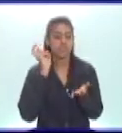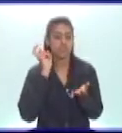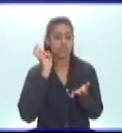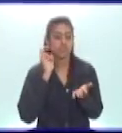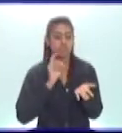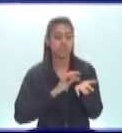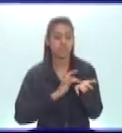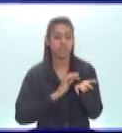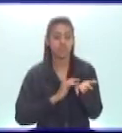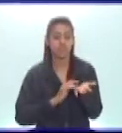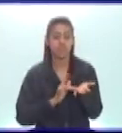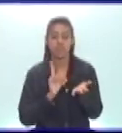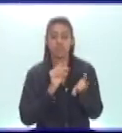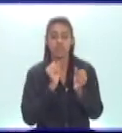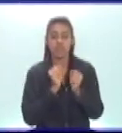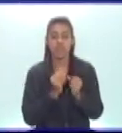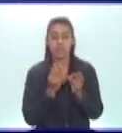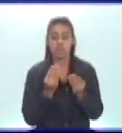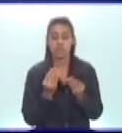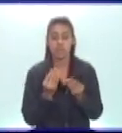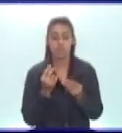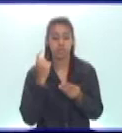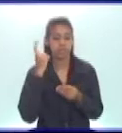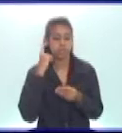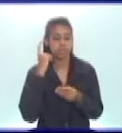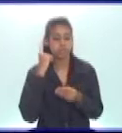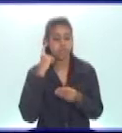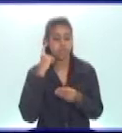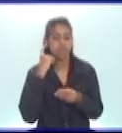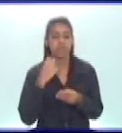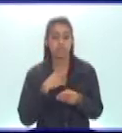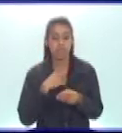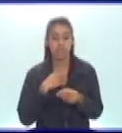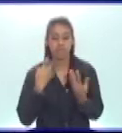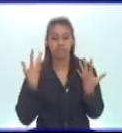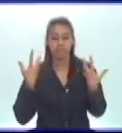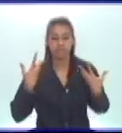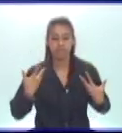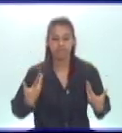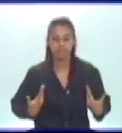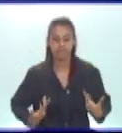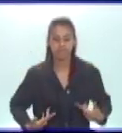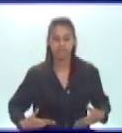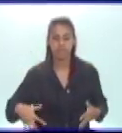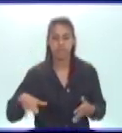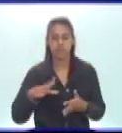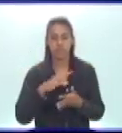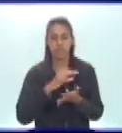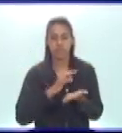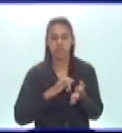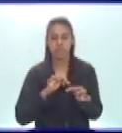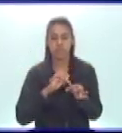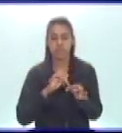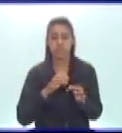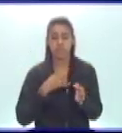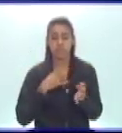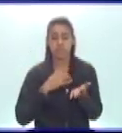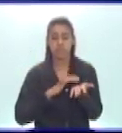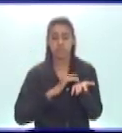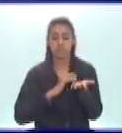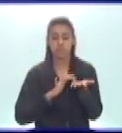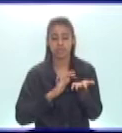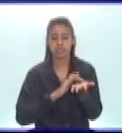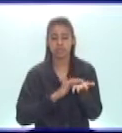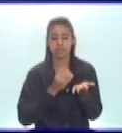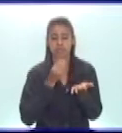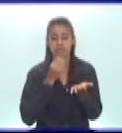abundantes restos auditivos, sí tiene células en todo su cuerpo que le permiten sentir o percibir los